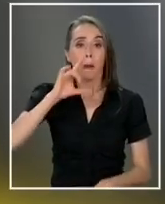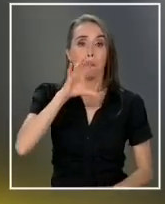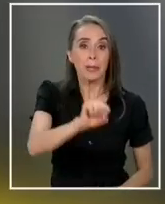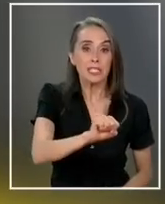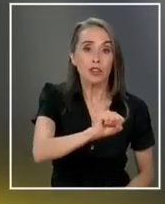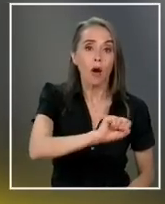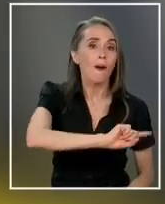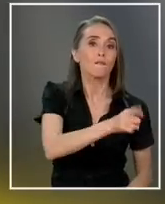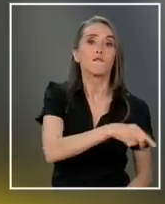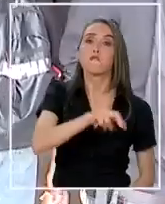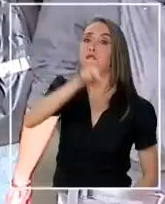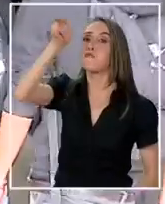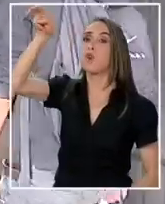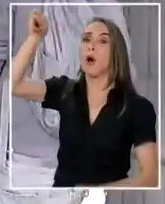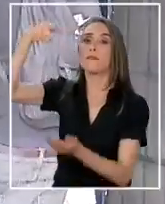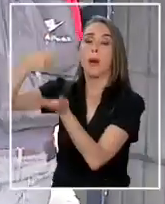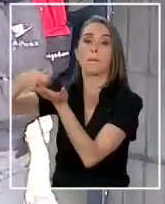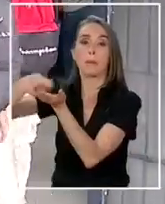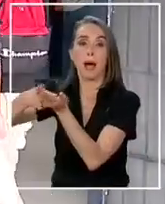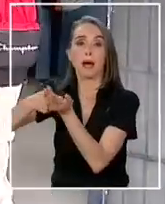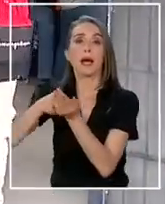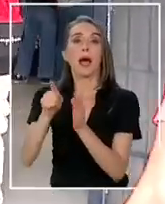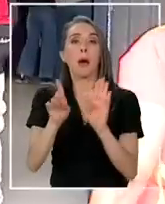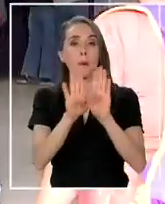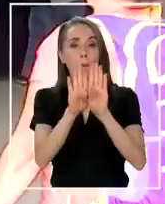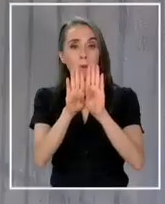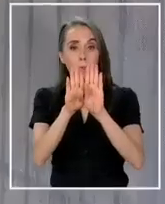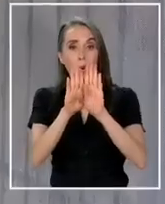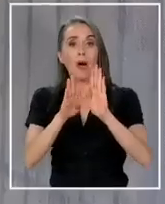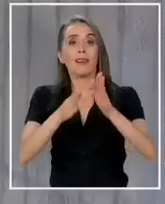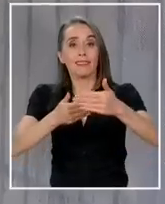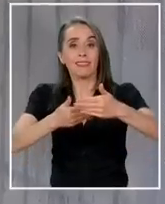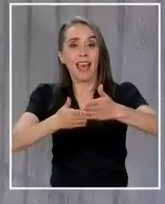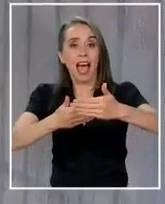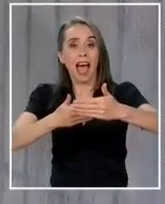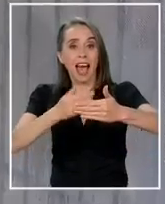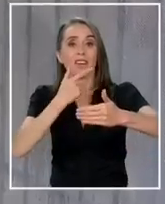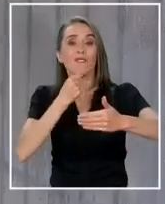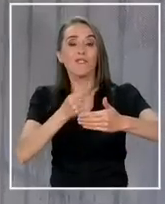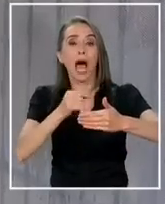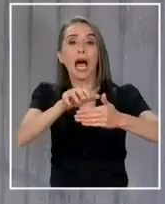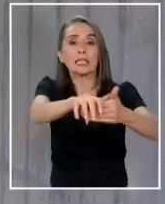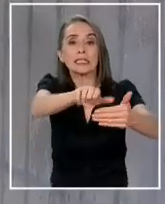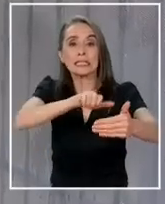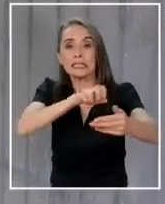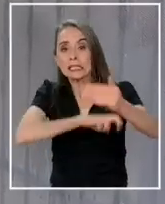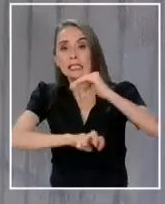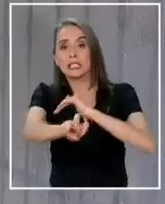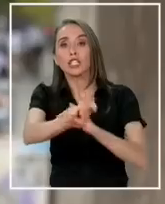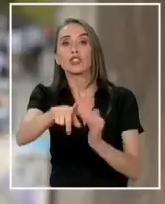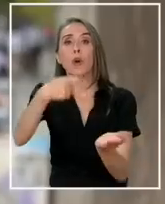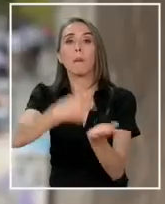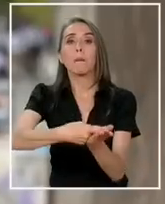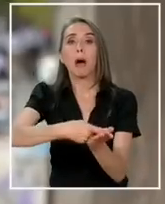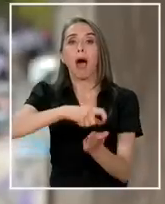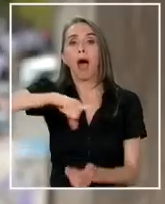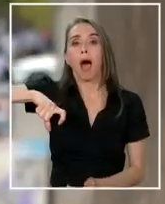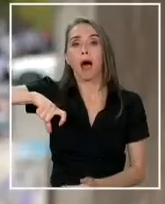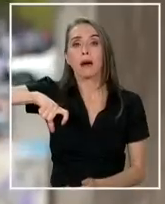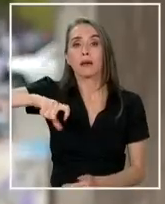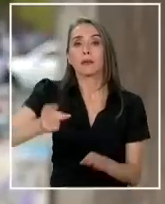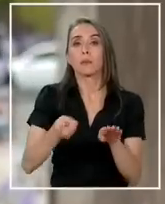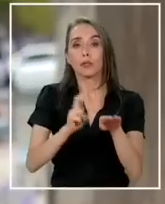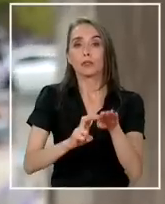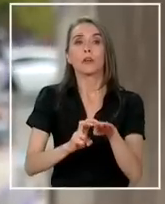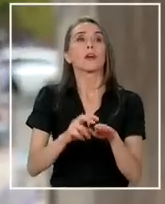sin embargo sería la estructura que poseen algunas estaciones las que facilitarían el no pago del pasaje se tienen que disminuir